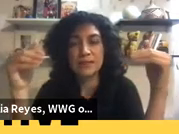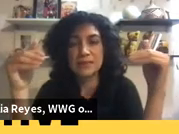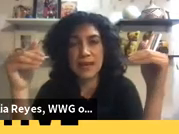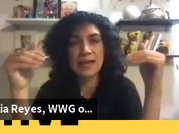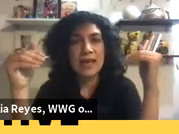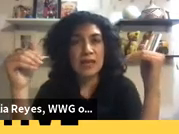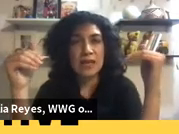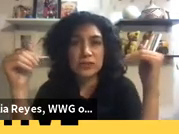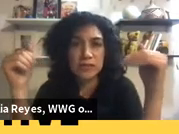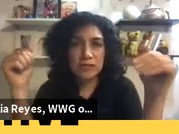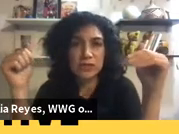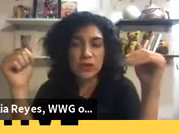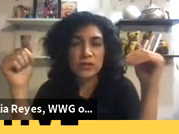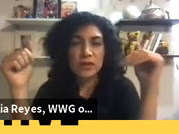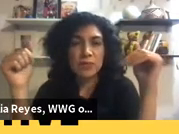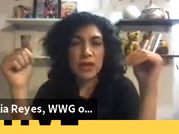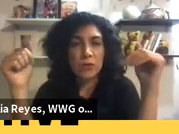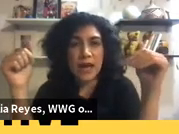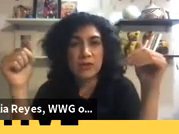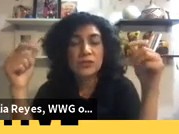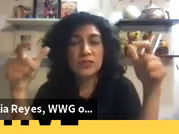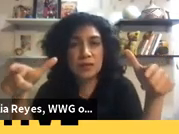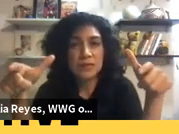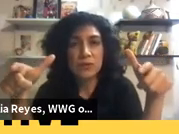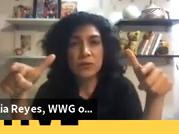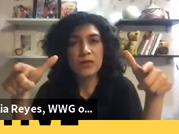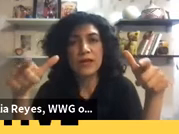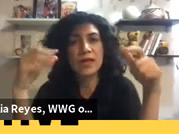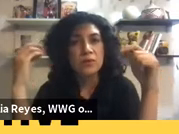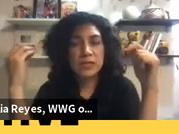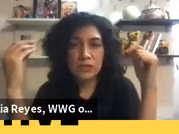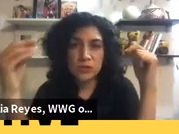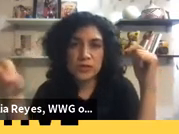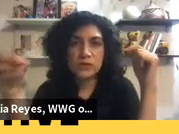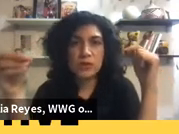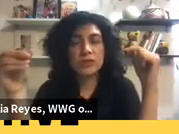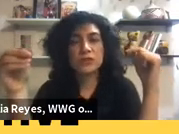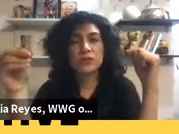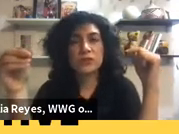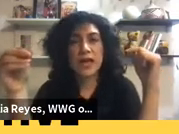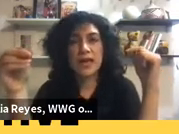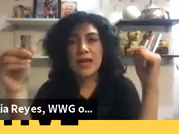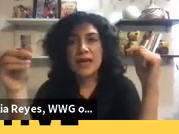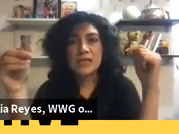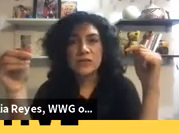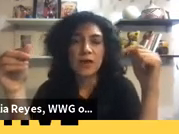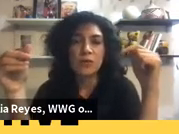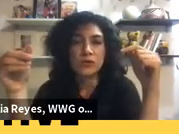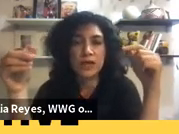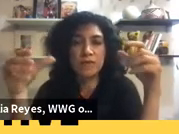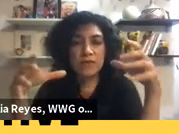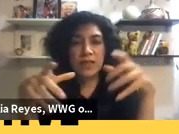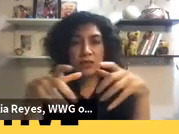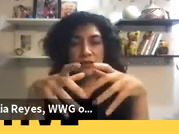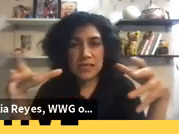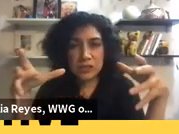para gastar en esos servicios de cuidado, esos sistemas de cuidado que queremos, en esos pisos de protección social que soñamos,